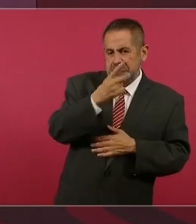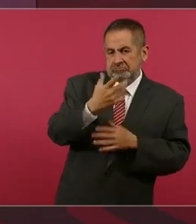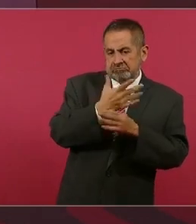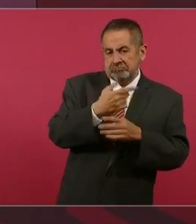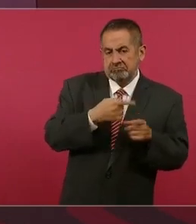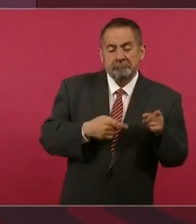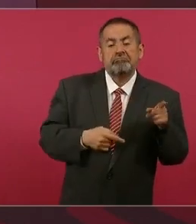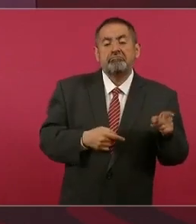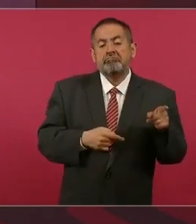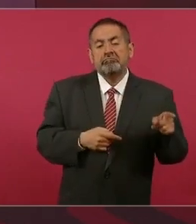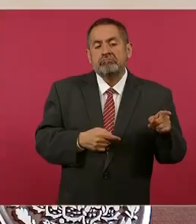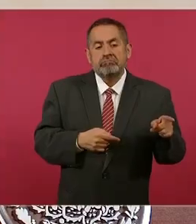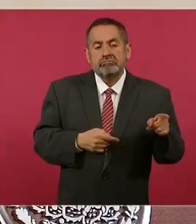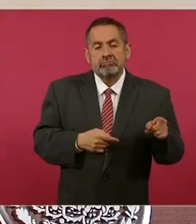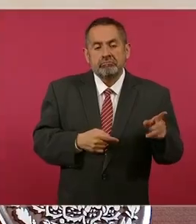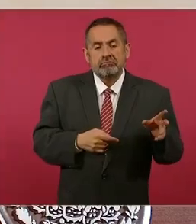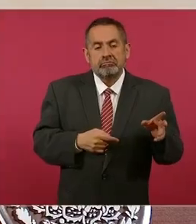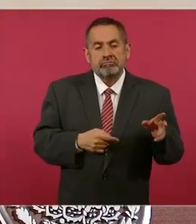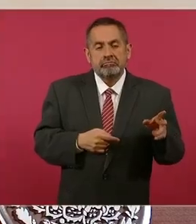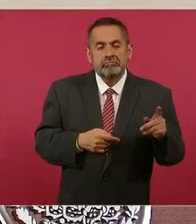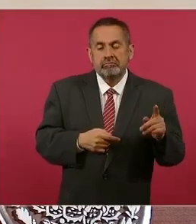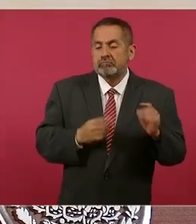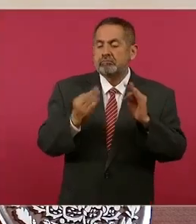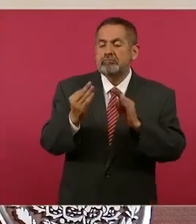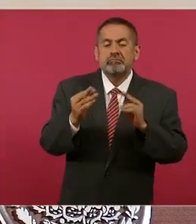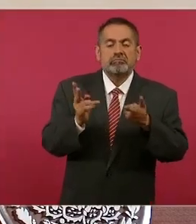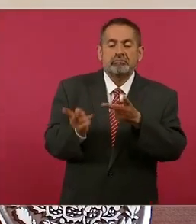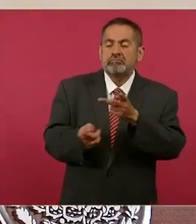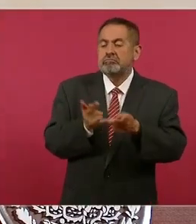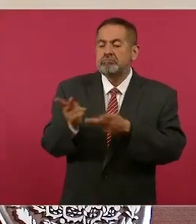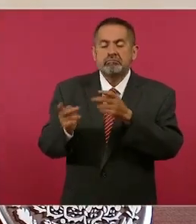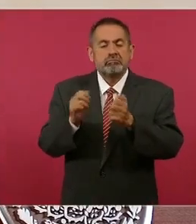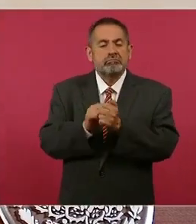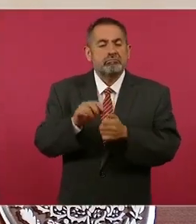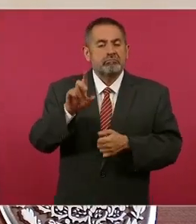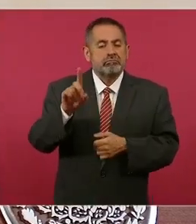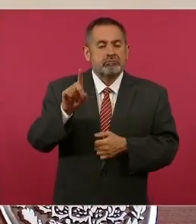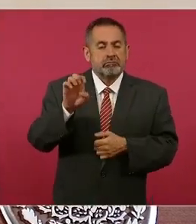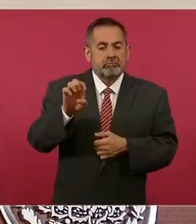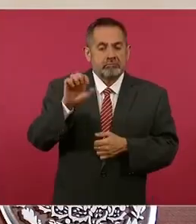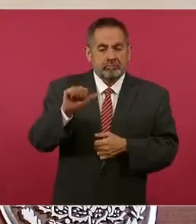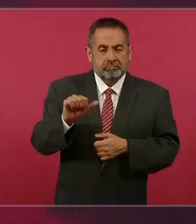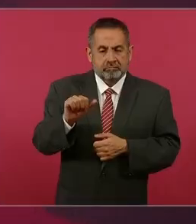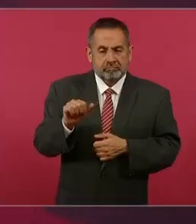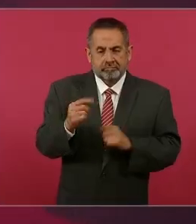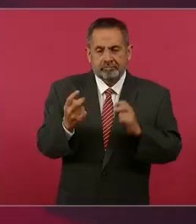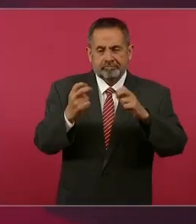cuando tenía interrogando a la directora de la DEA,